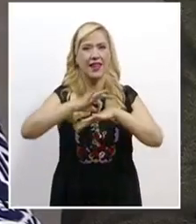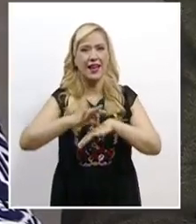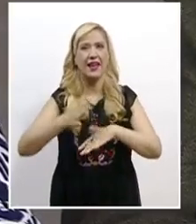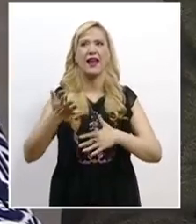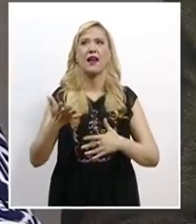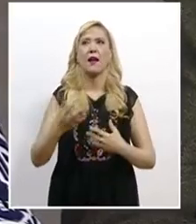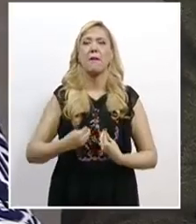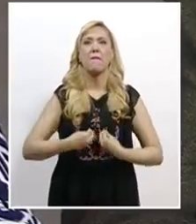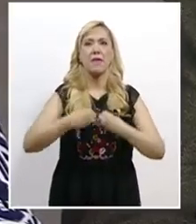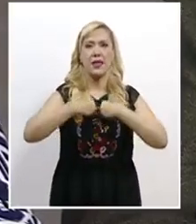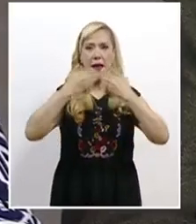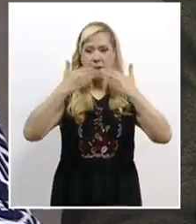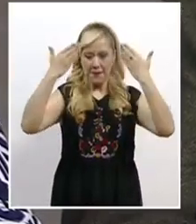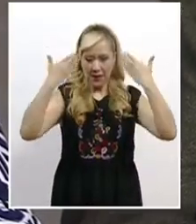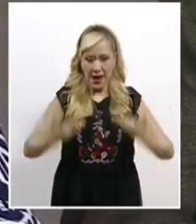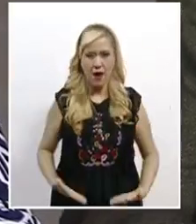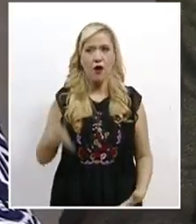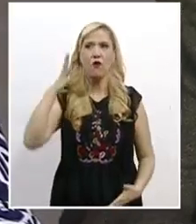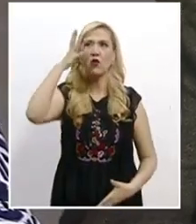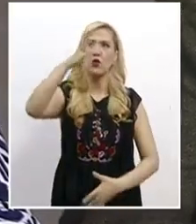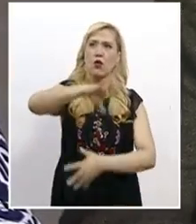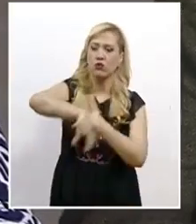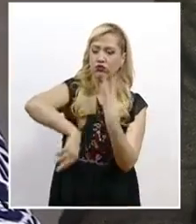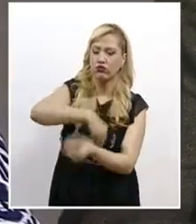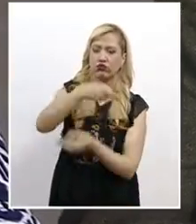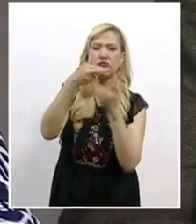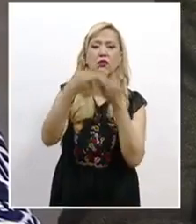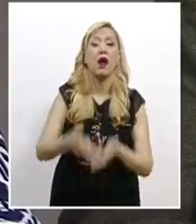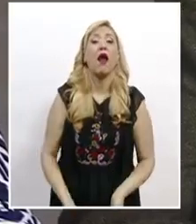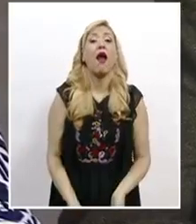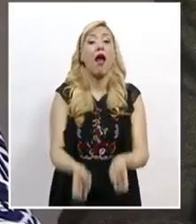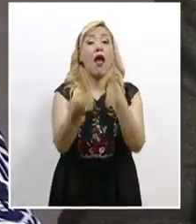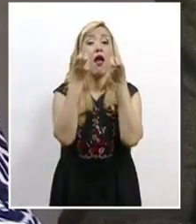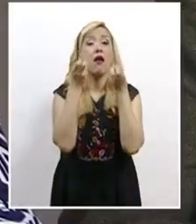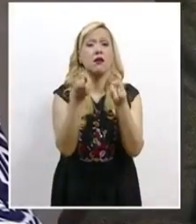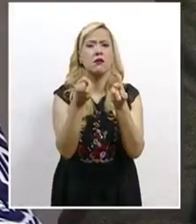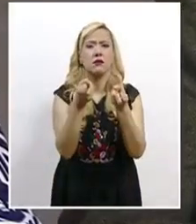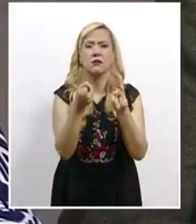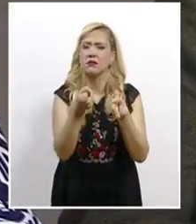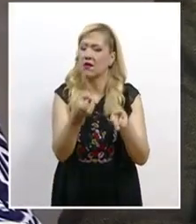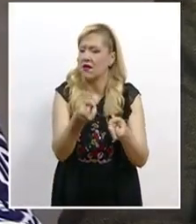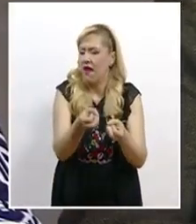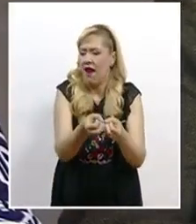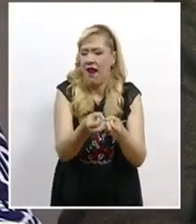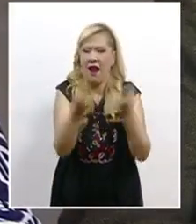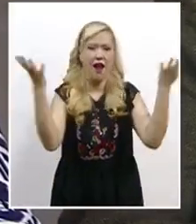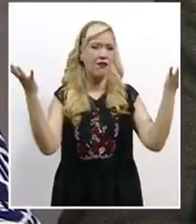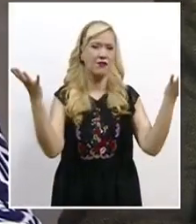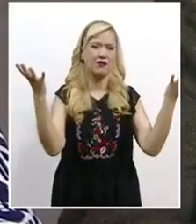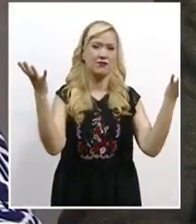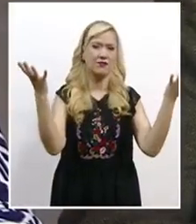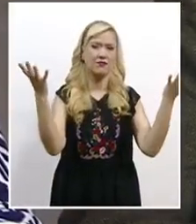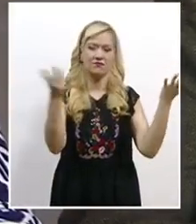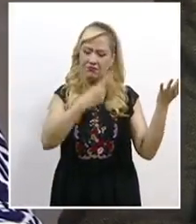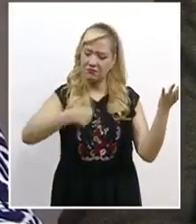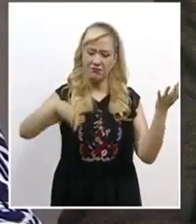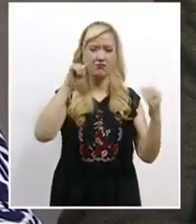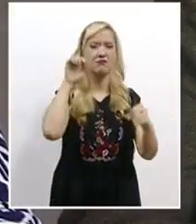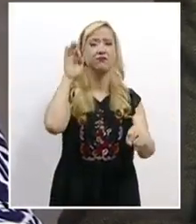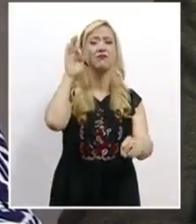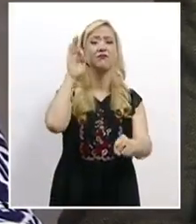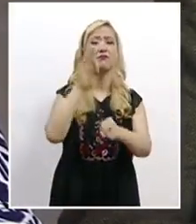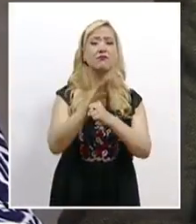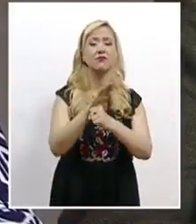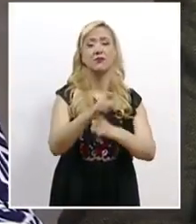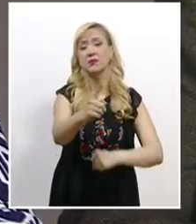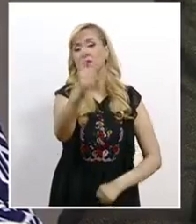futuro sustentable, tenemos entonces inevitablemente que proteger a